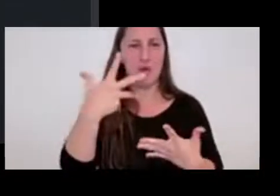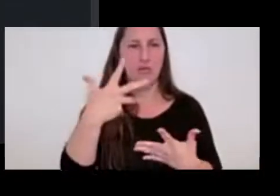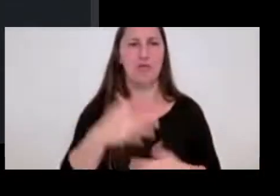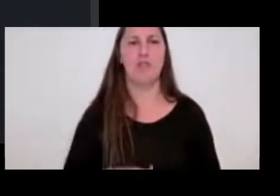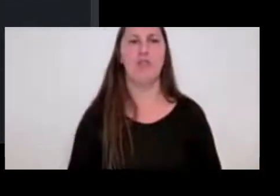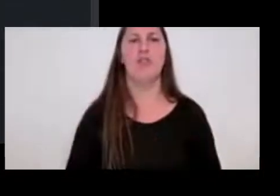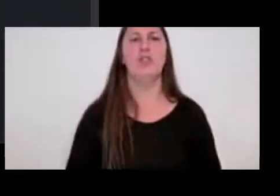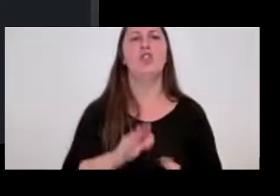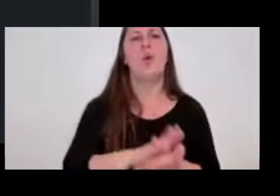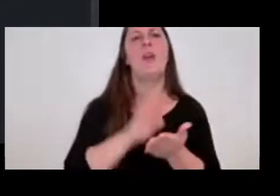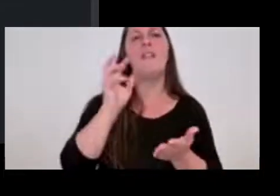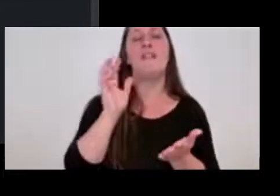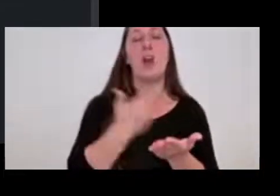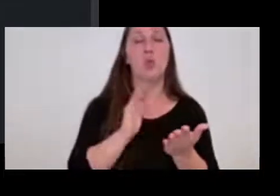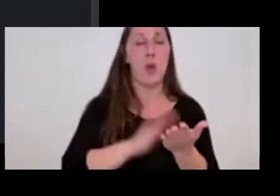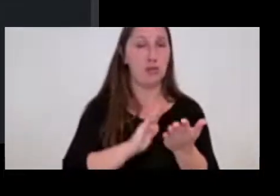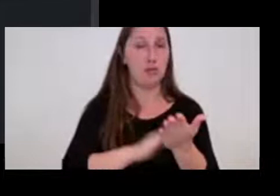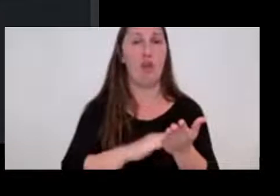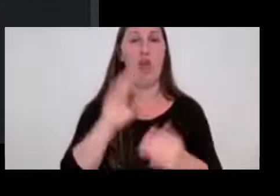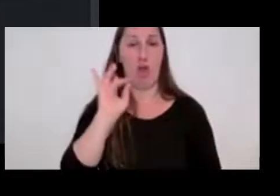facturación en dólares.